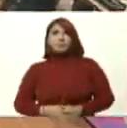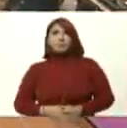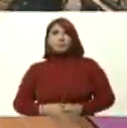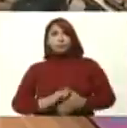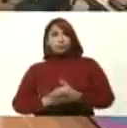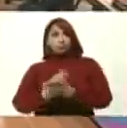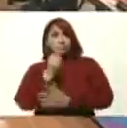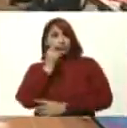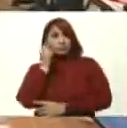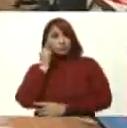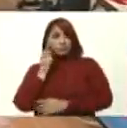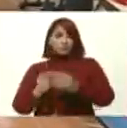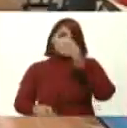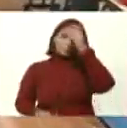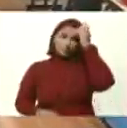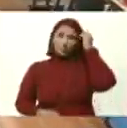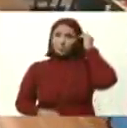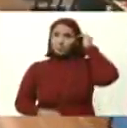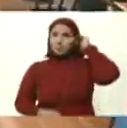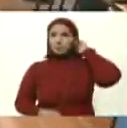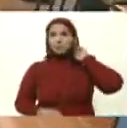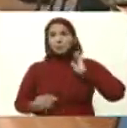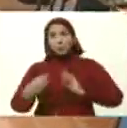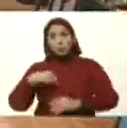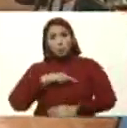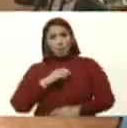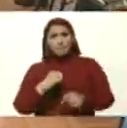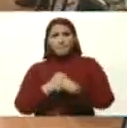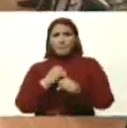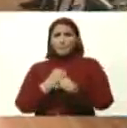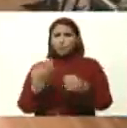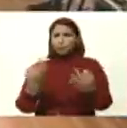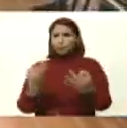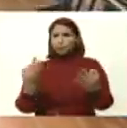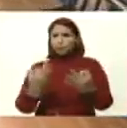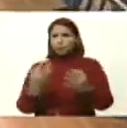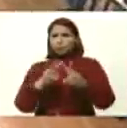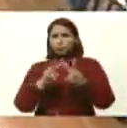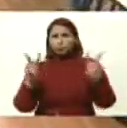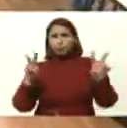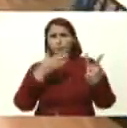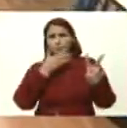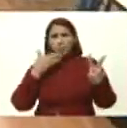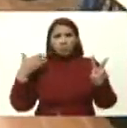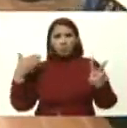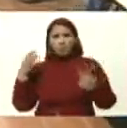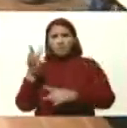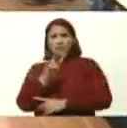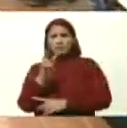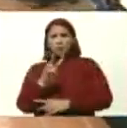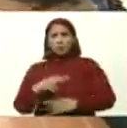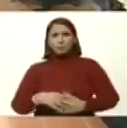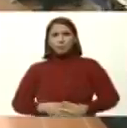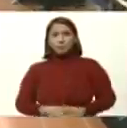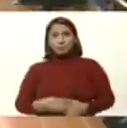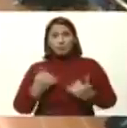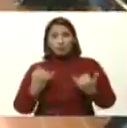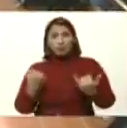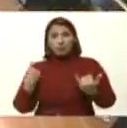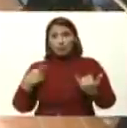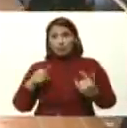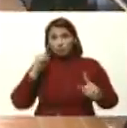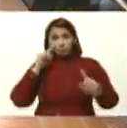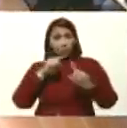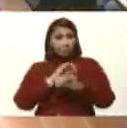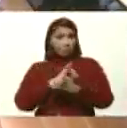compañera, estamos nosotros trabajando siempre por la paz, la mejoría de Venezuela. Ahora tenemos este reto y